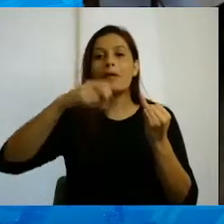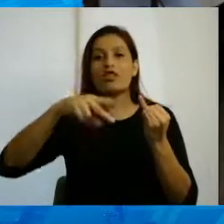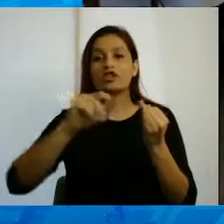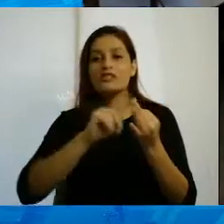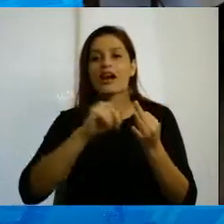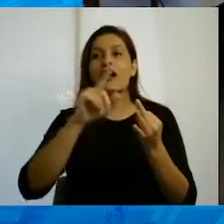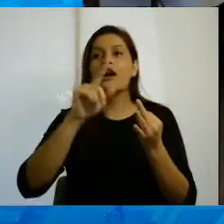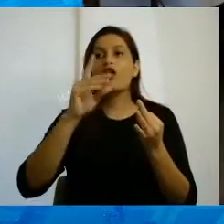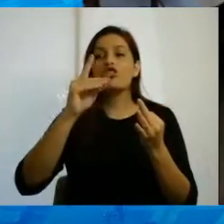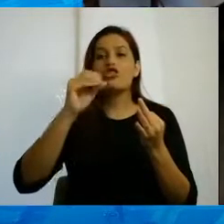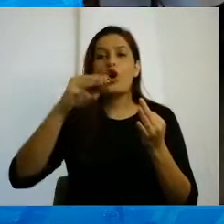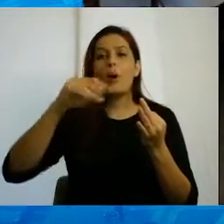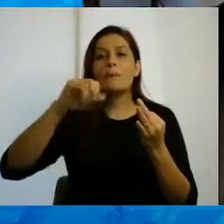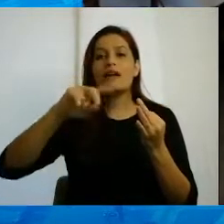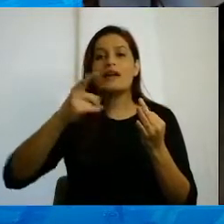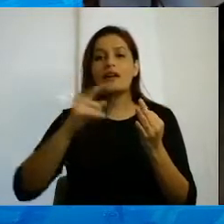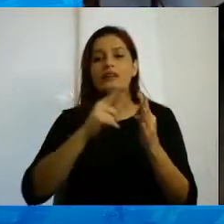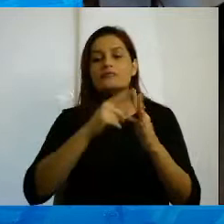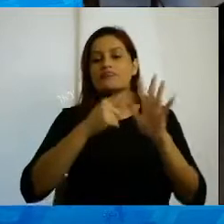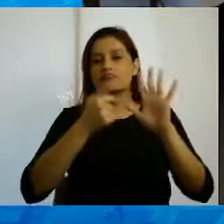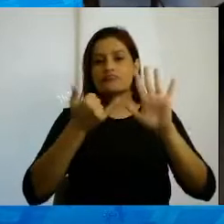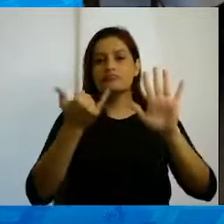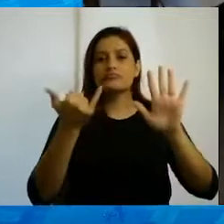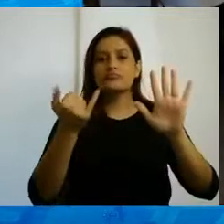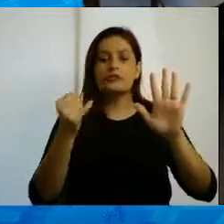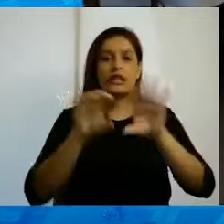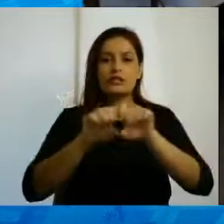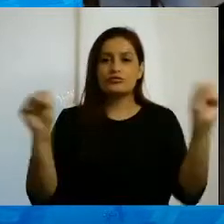Domínguez, concejal Armando Roja y concejal Claudio Martínez.